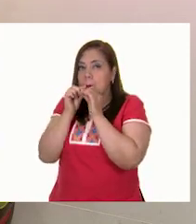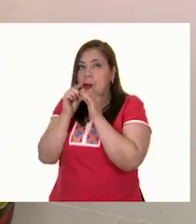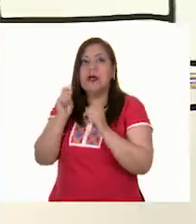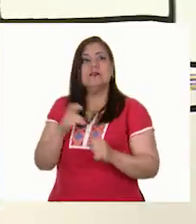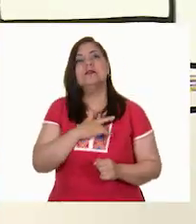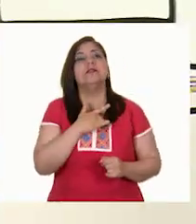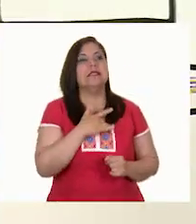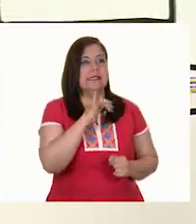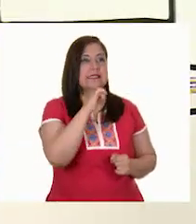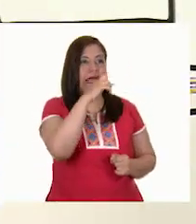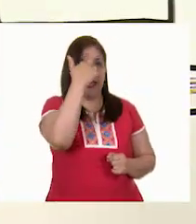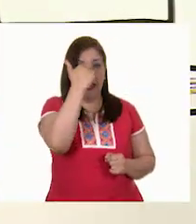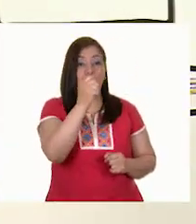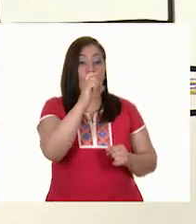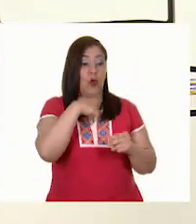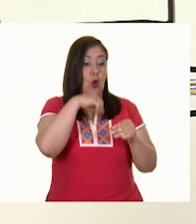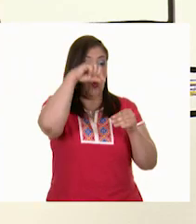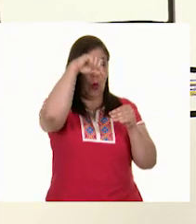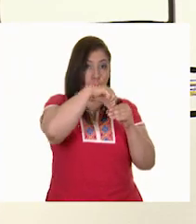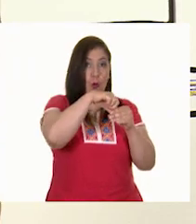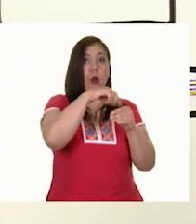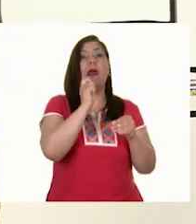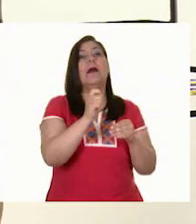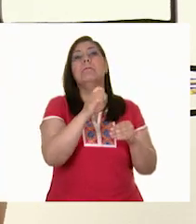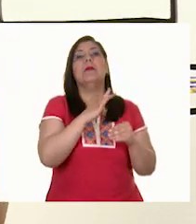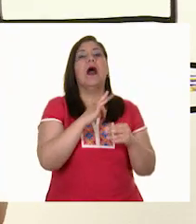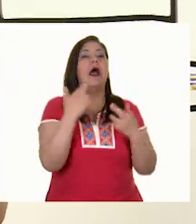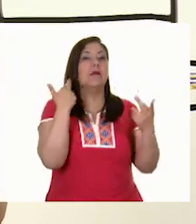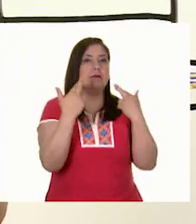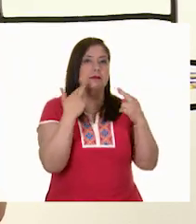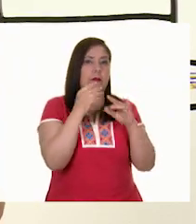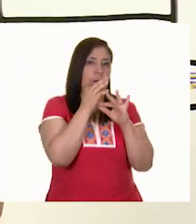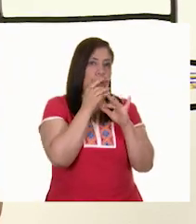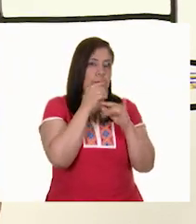Es cierto. Cuando la pongo en el instrumento, produce un sonido.